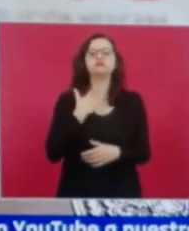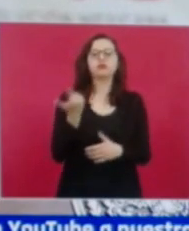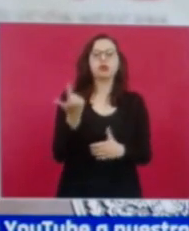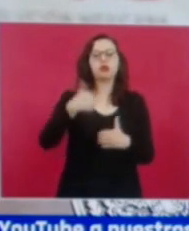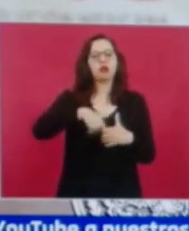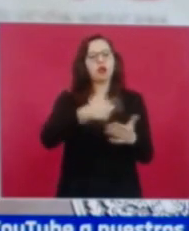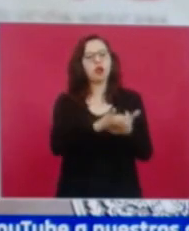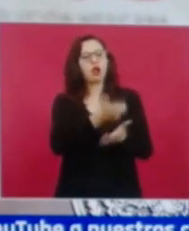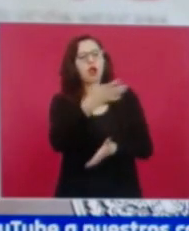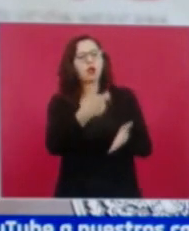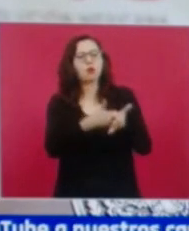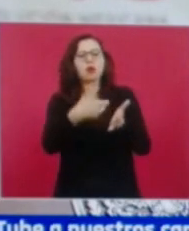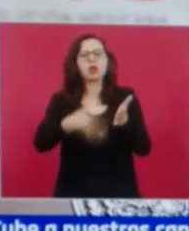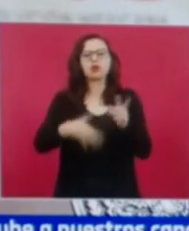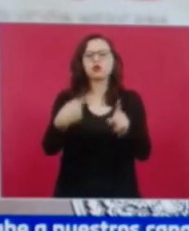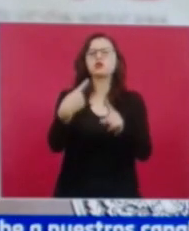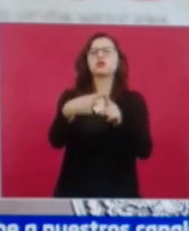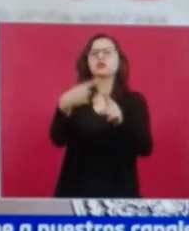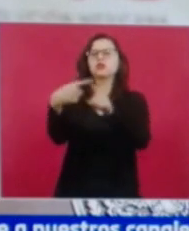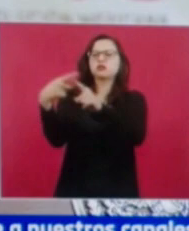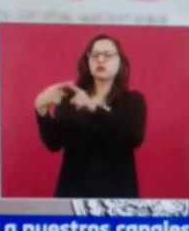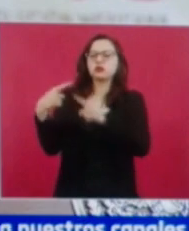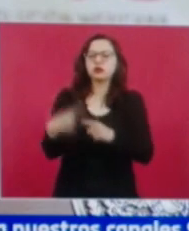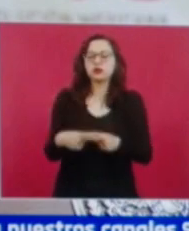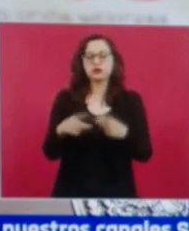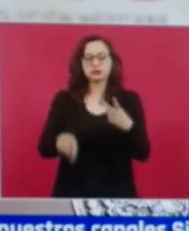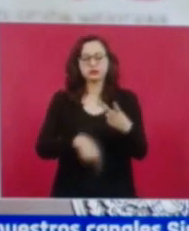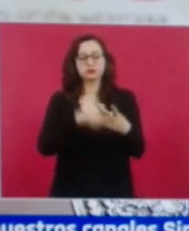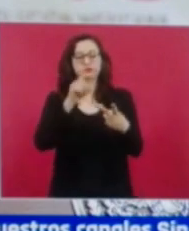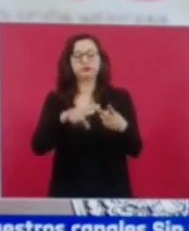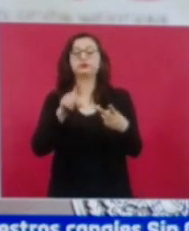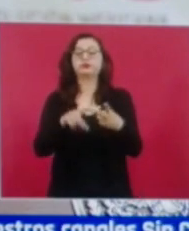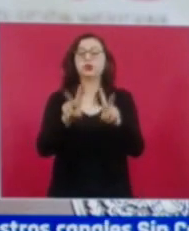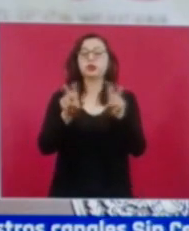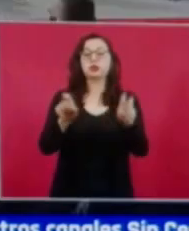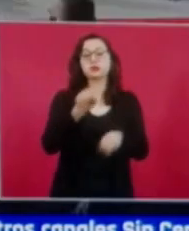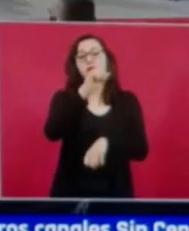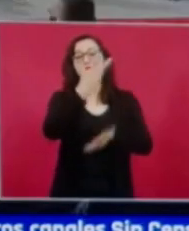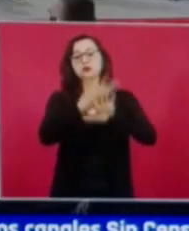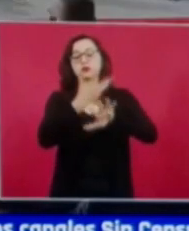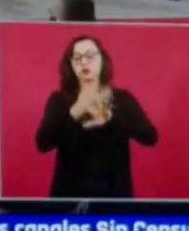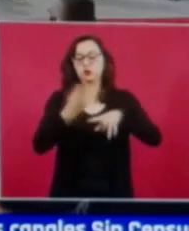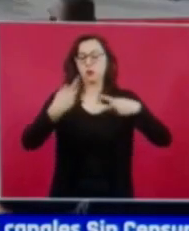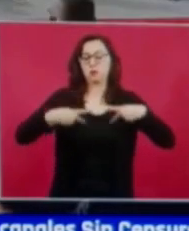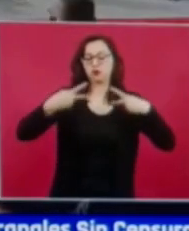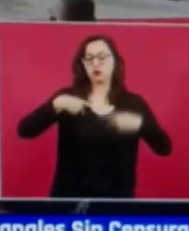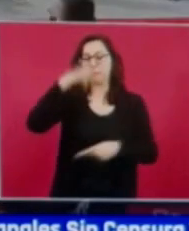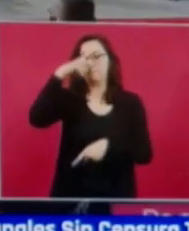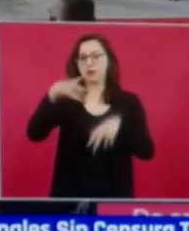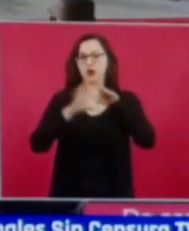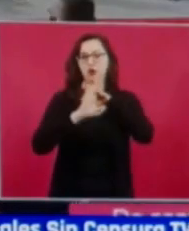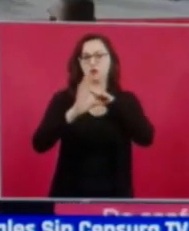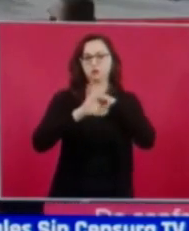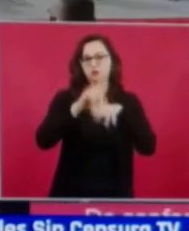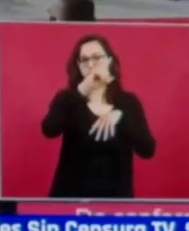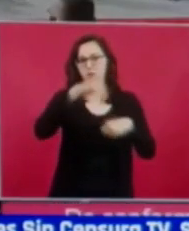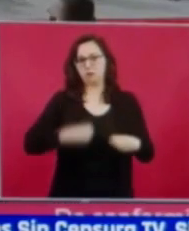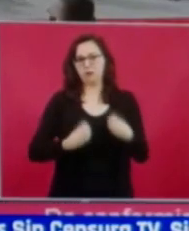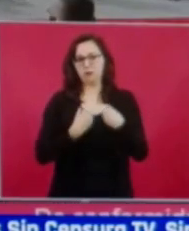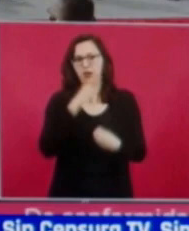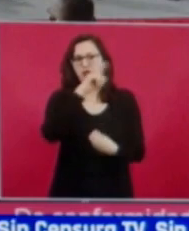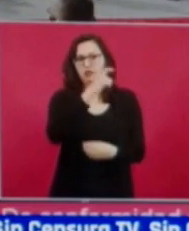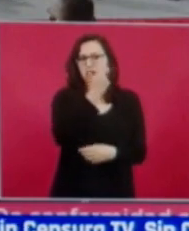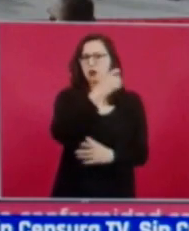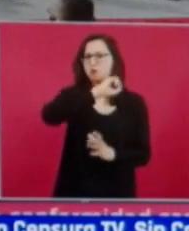del control de las redes, de las distintas plataformas y también del espectro